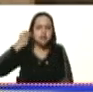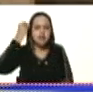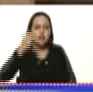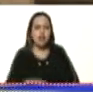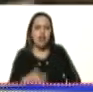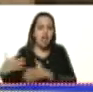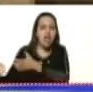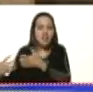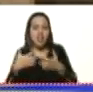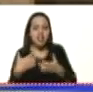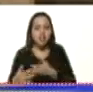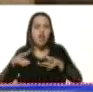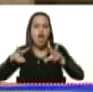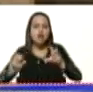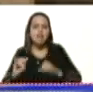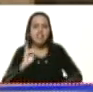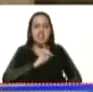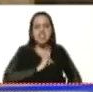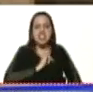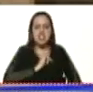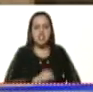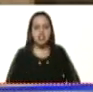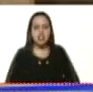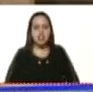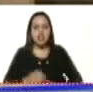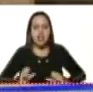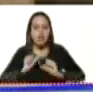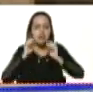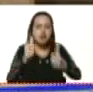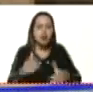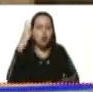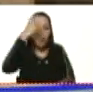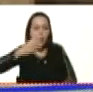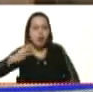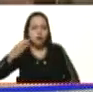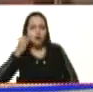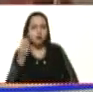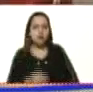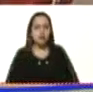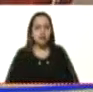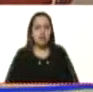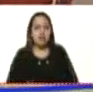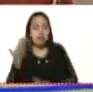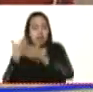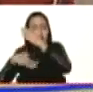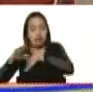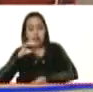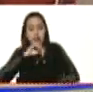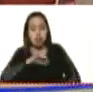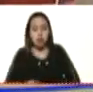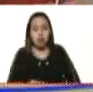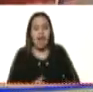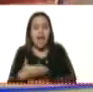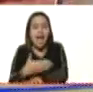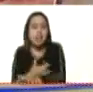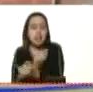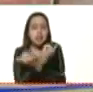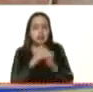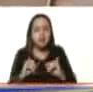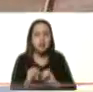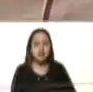la batalla por una nueva identidad que se dio en la juventud virtuosa de aquella época preindependentista?